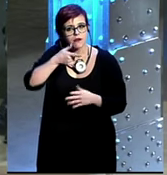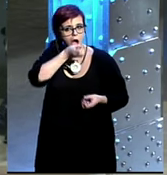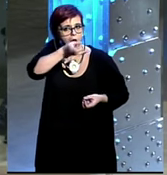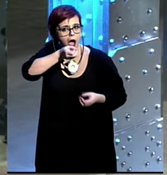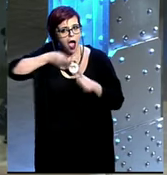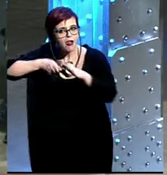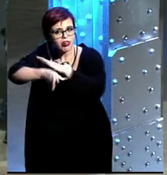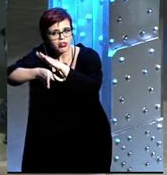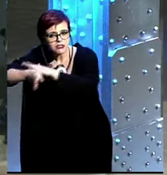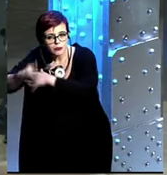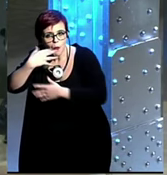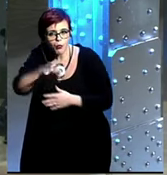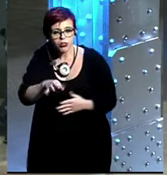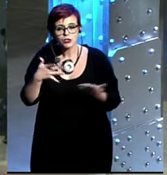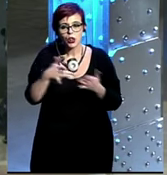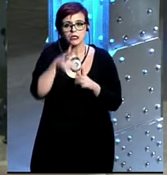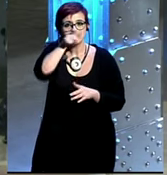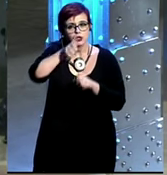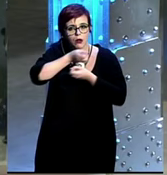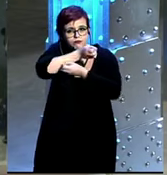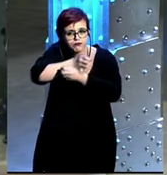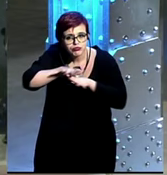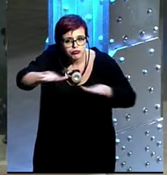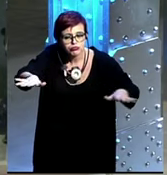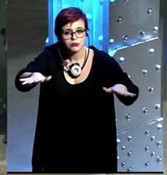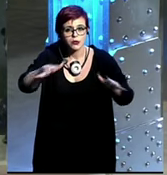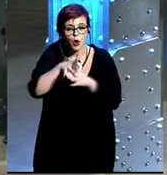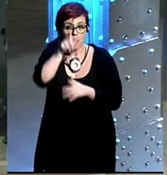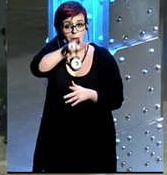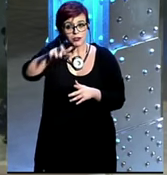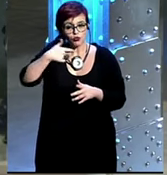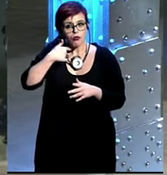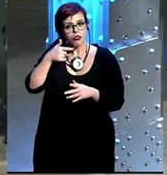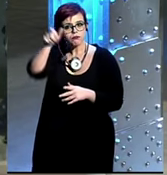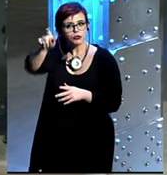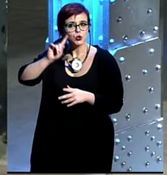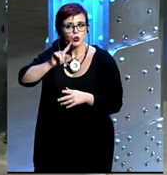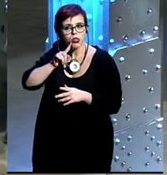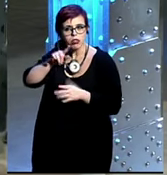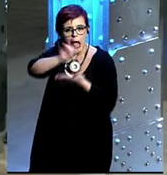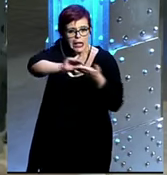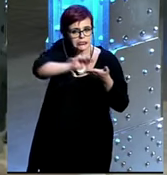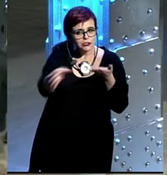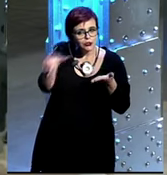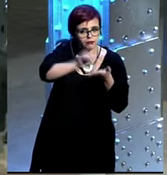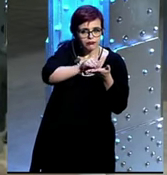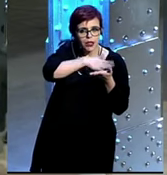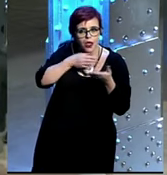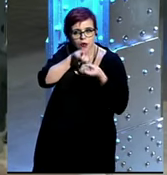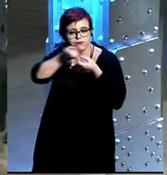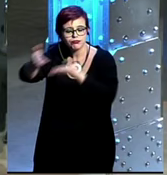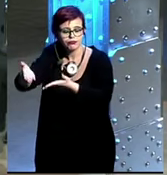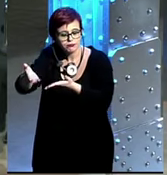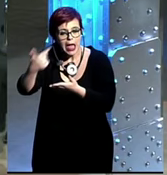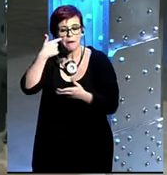digo y sobre todo que pueda llegar a la gente sobre la cual he escrito. Me gusta hablar de la familia como esa